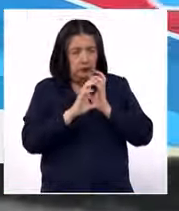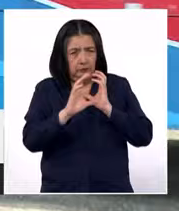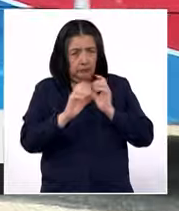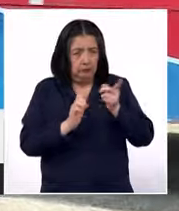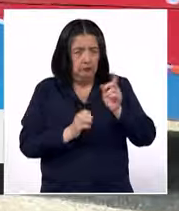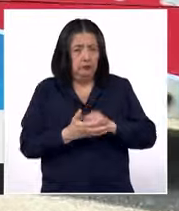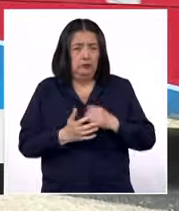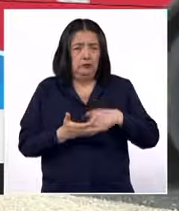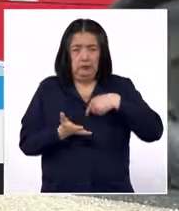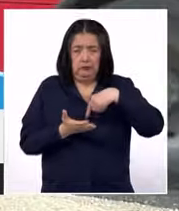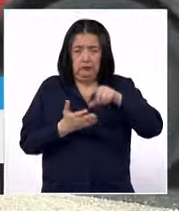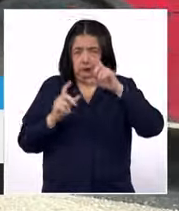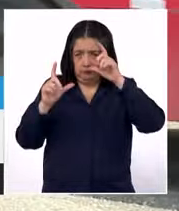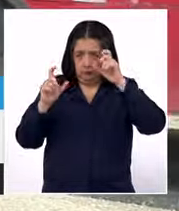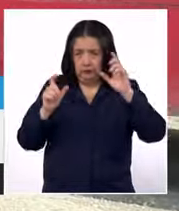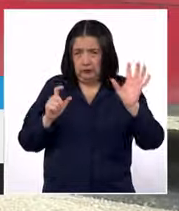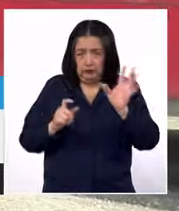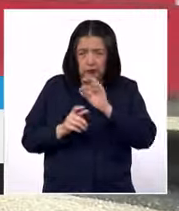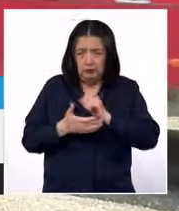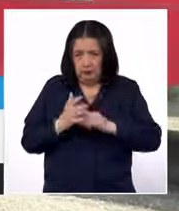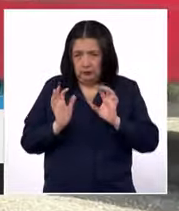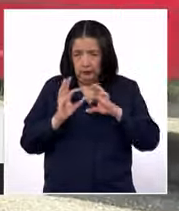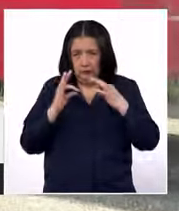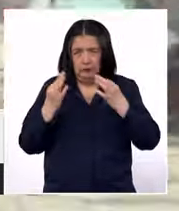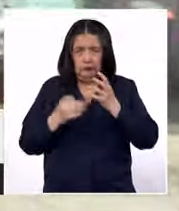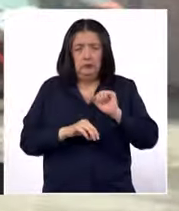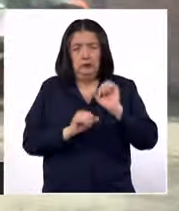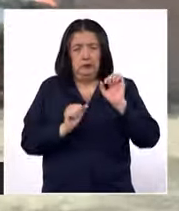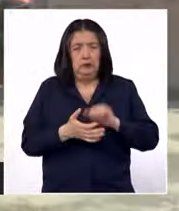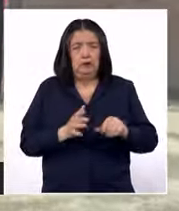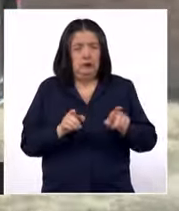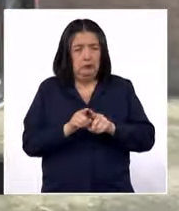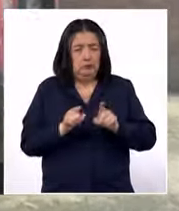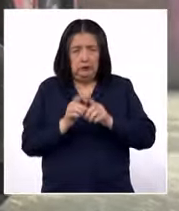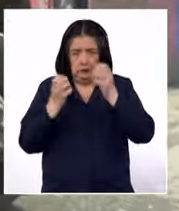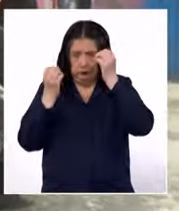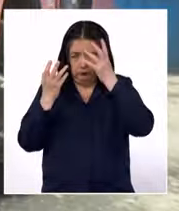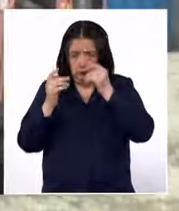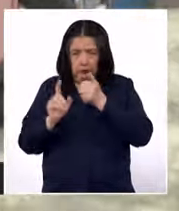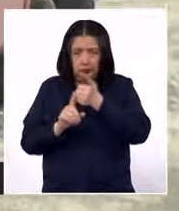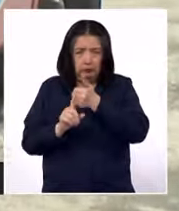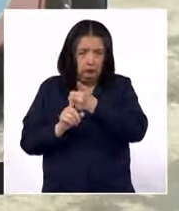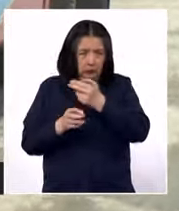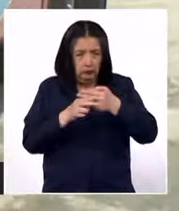criminales le mandaron fotografías de todos los miembros de su familia y sus datos personales.